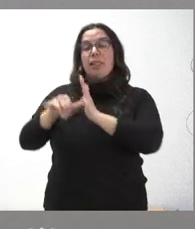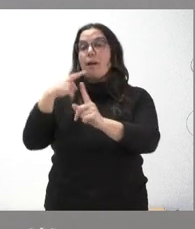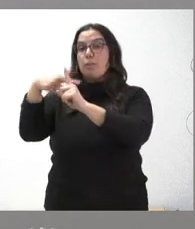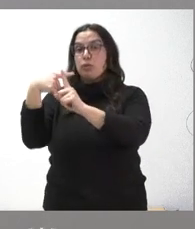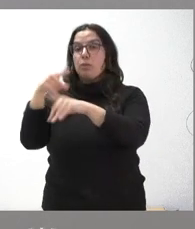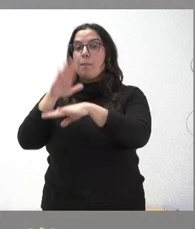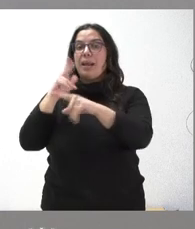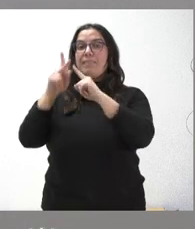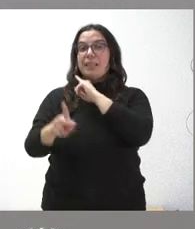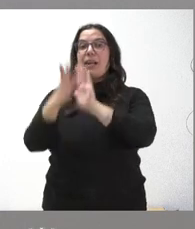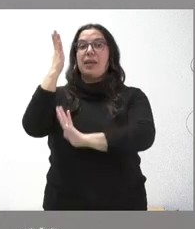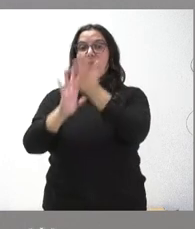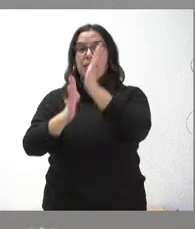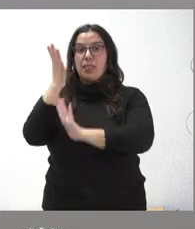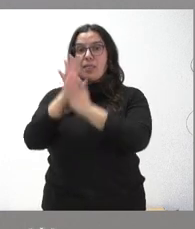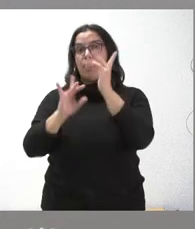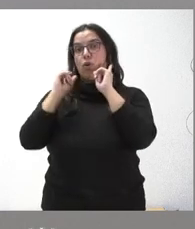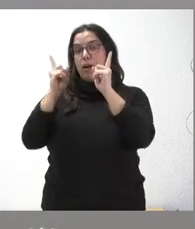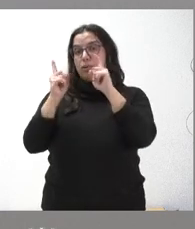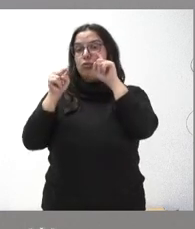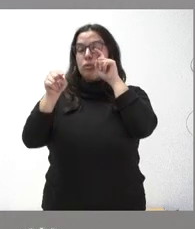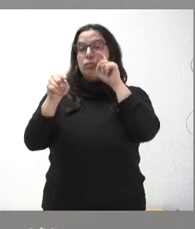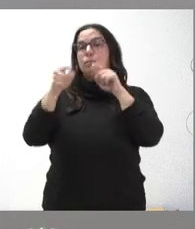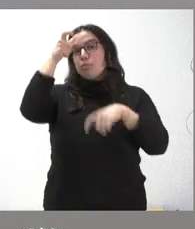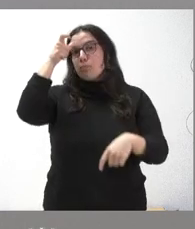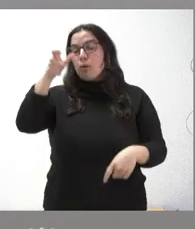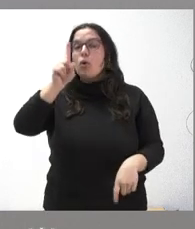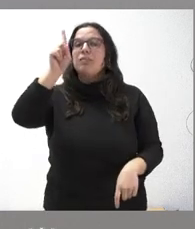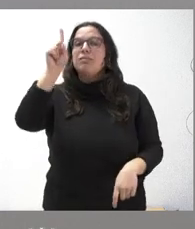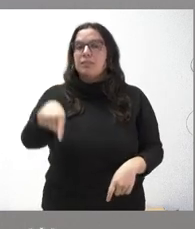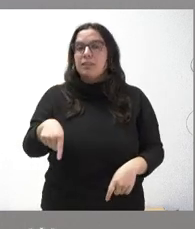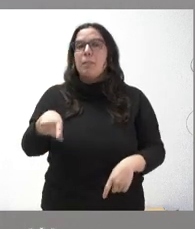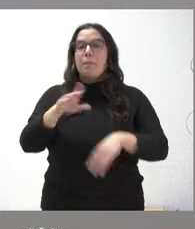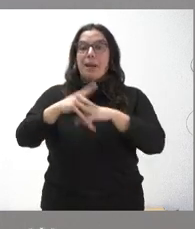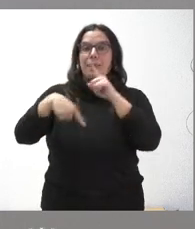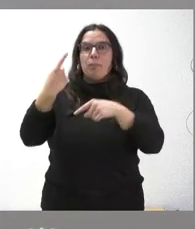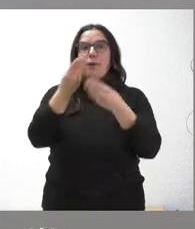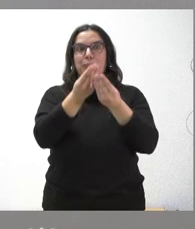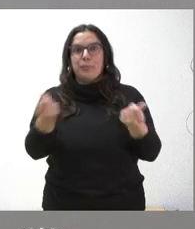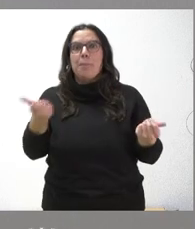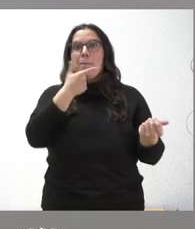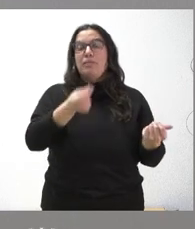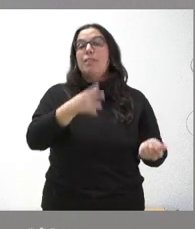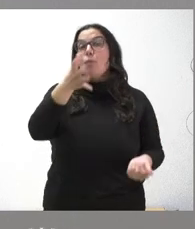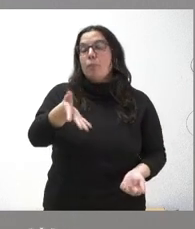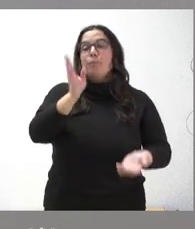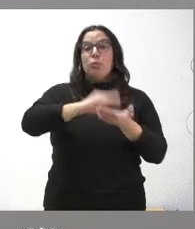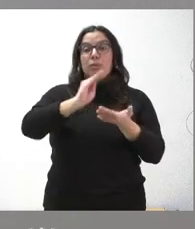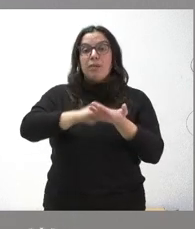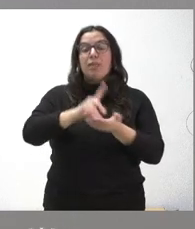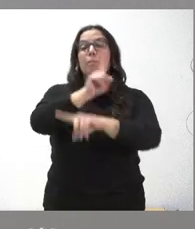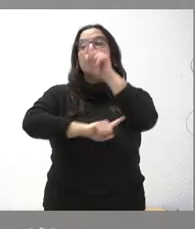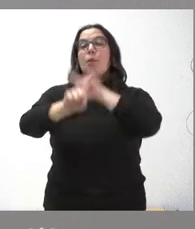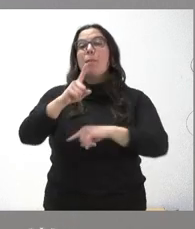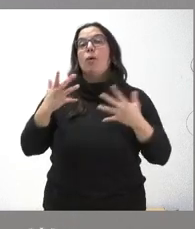evitar el riesgo para Los cascos urbanos de los municipios sino también desde el punto de vista de la extinción de incendios por qué porque en muchos casos un problema que